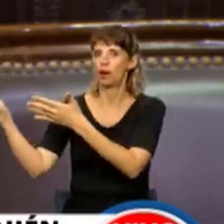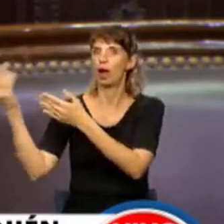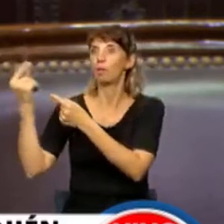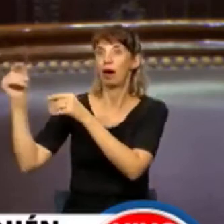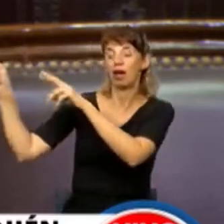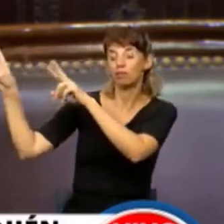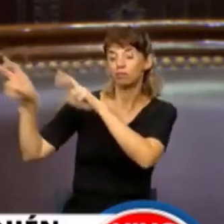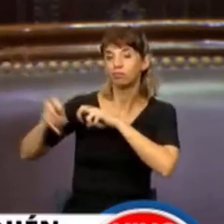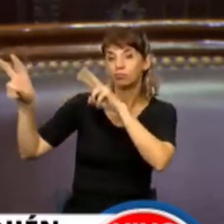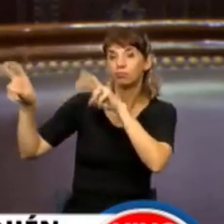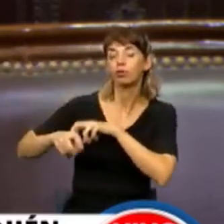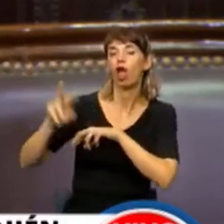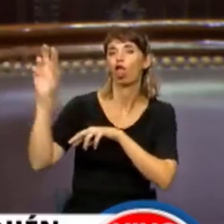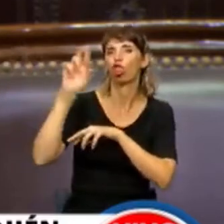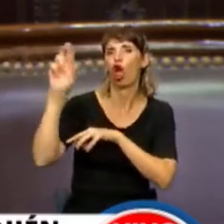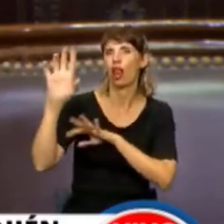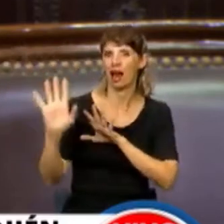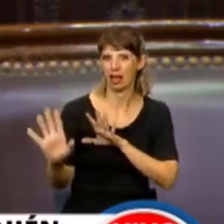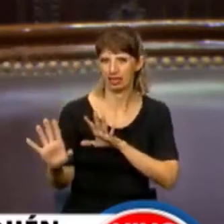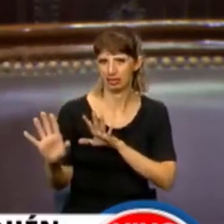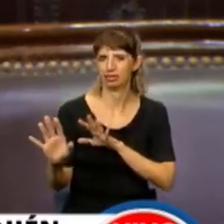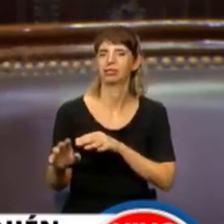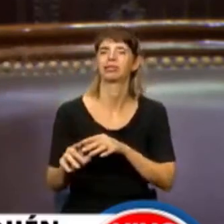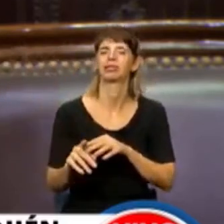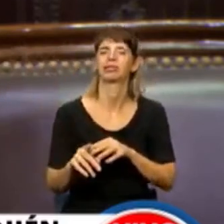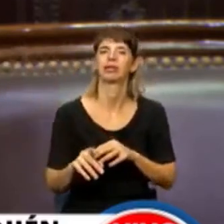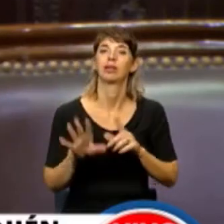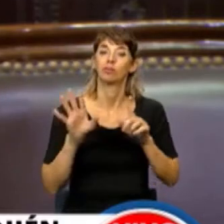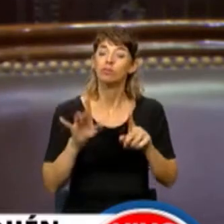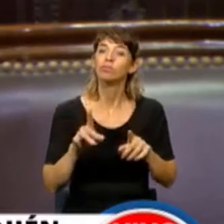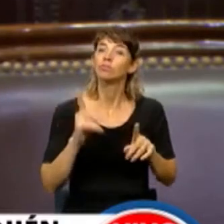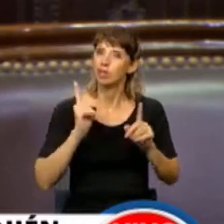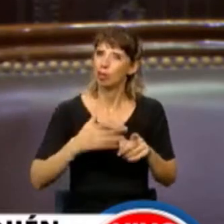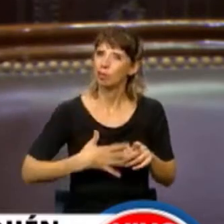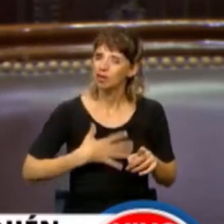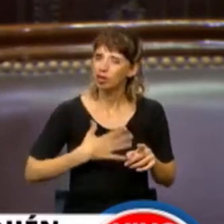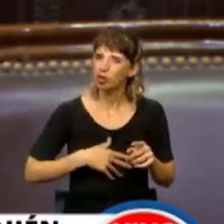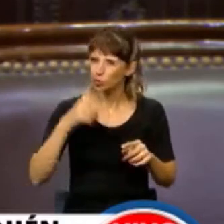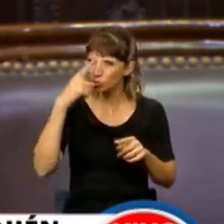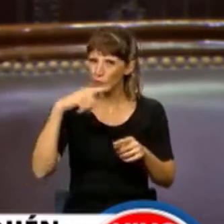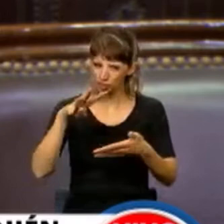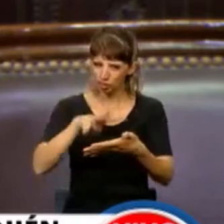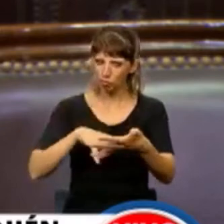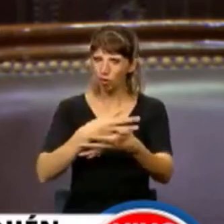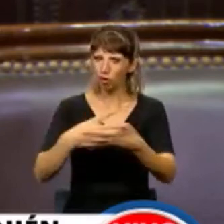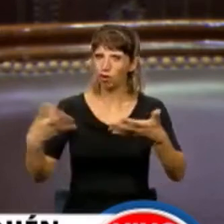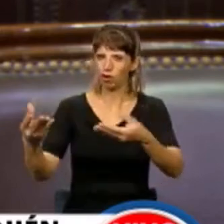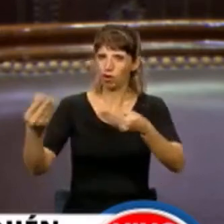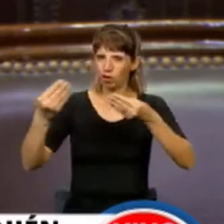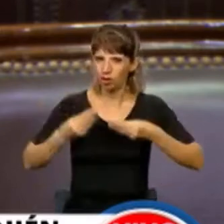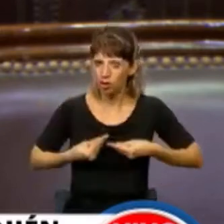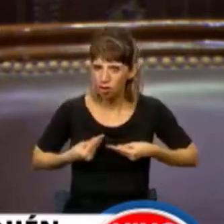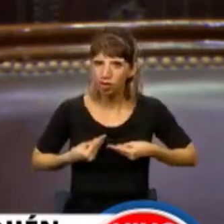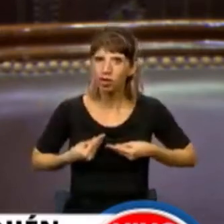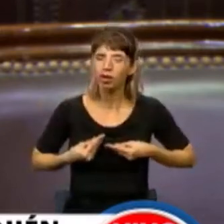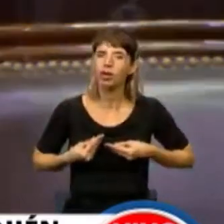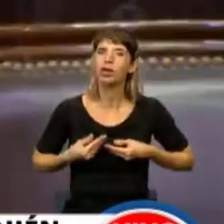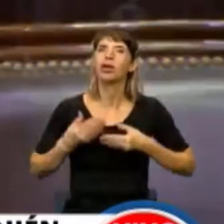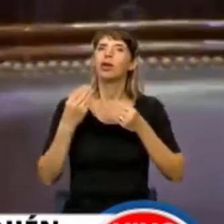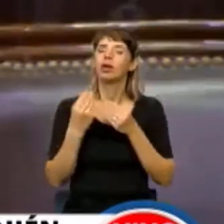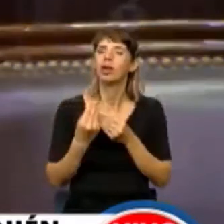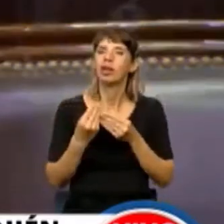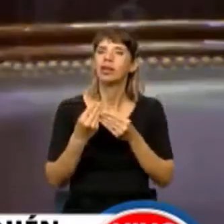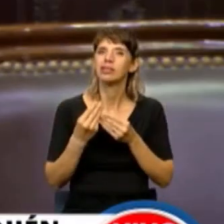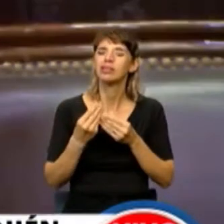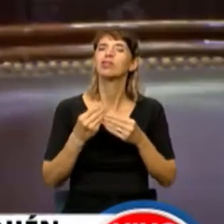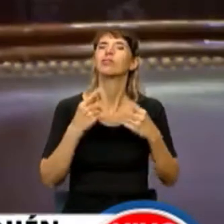muchísima alegría en esta última planilla que se nos ha acercado la multitrocha, la continuación de la